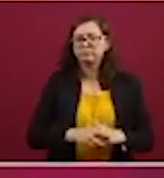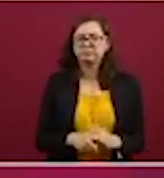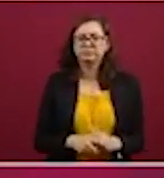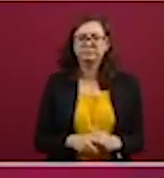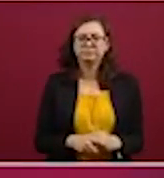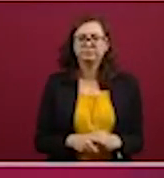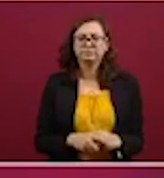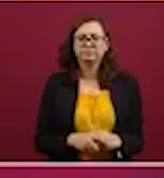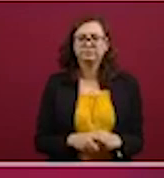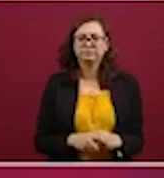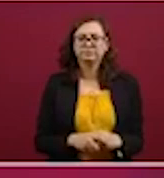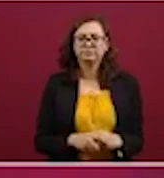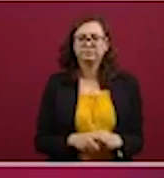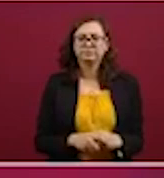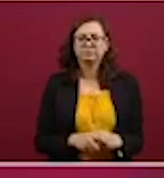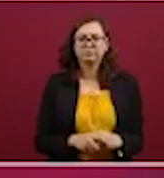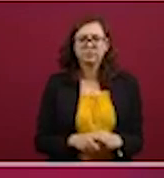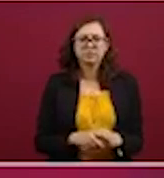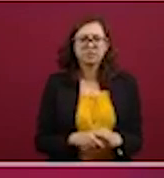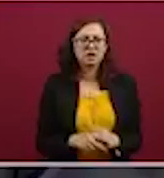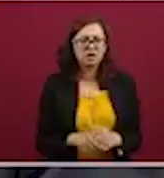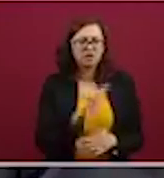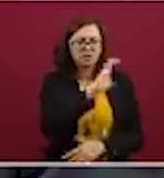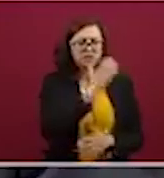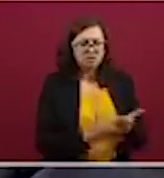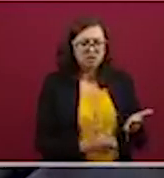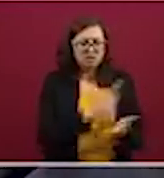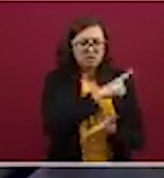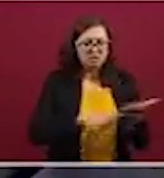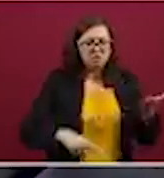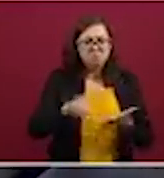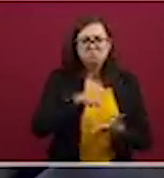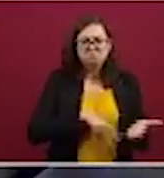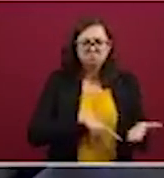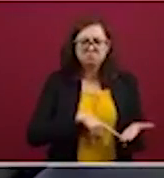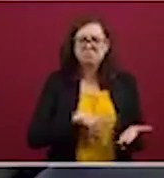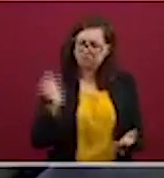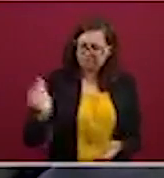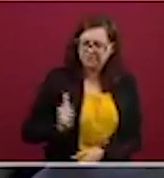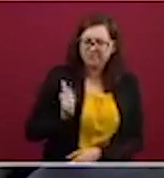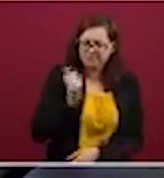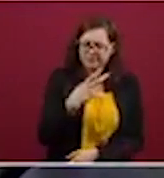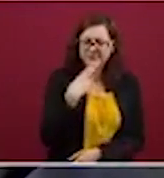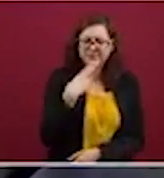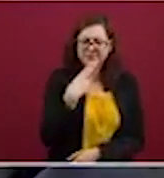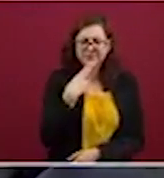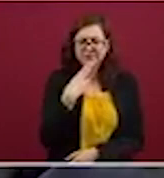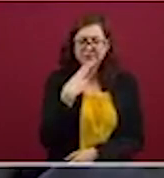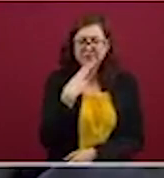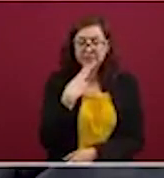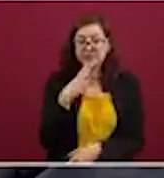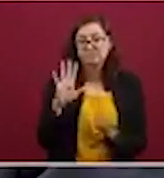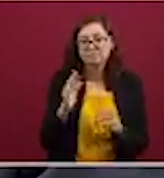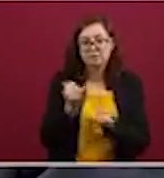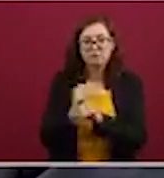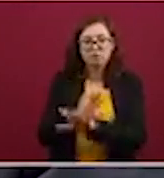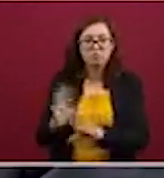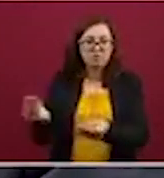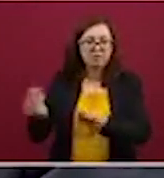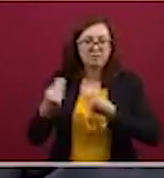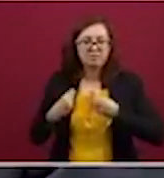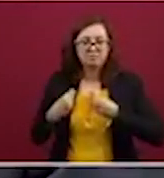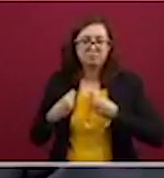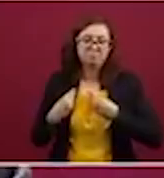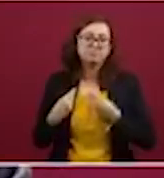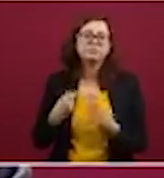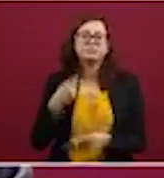en vez de cancelar los se están usando ese es el informe que yo tengo de este